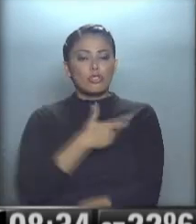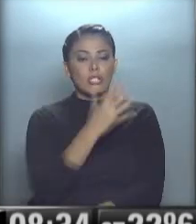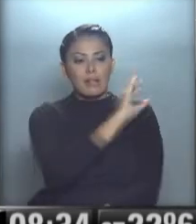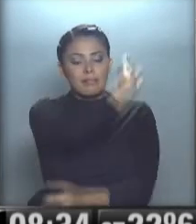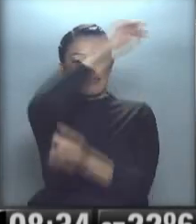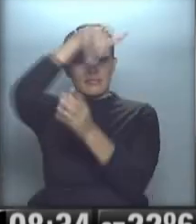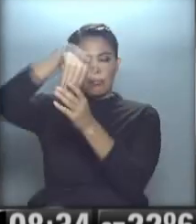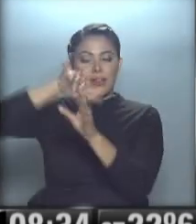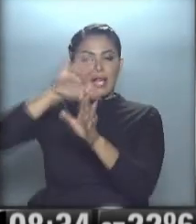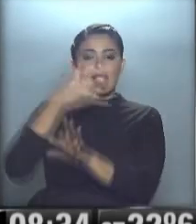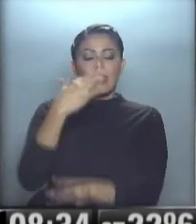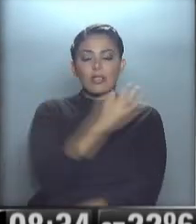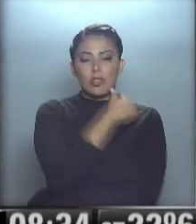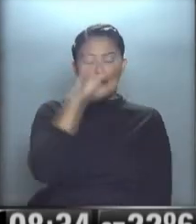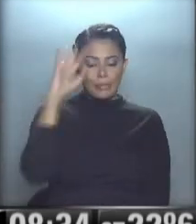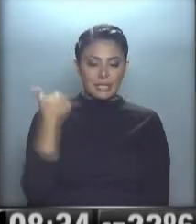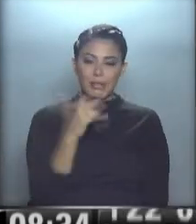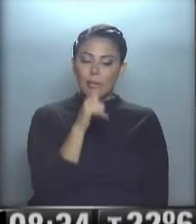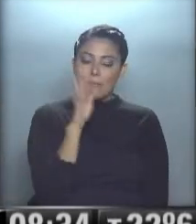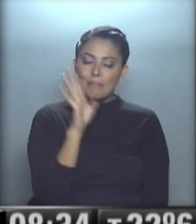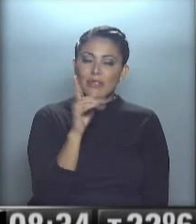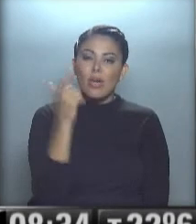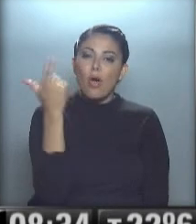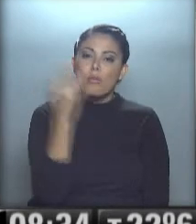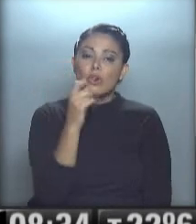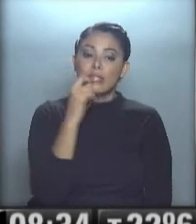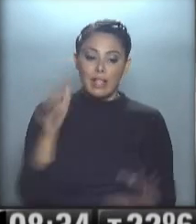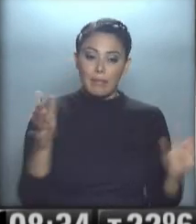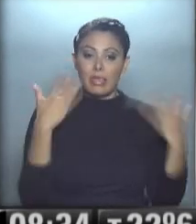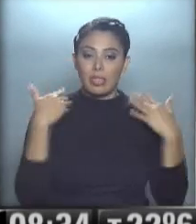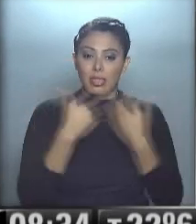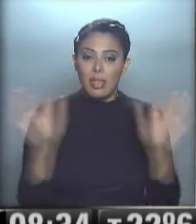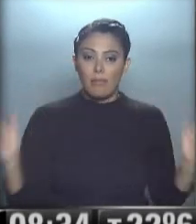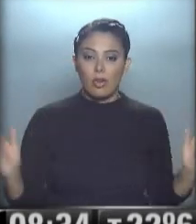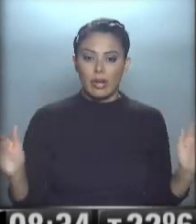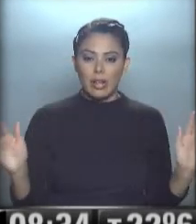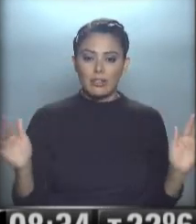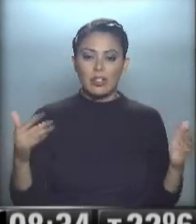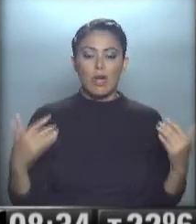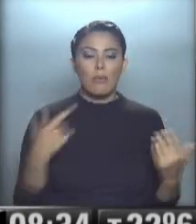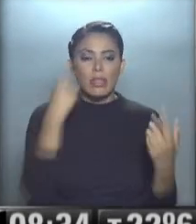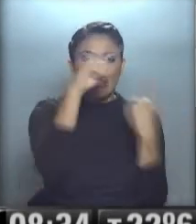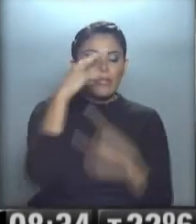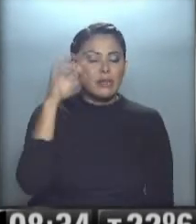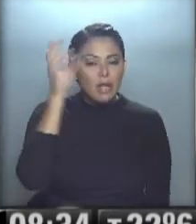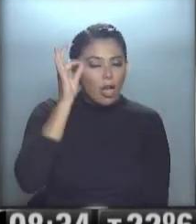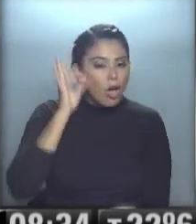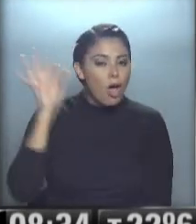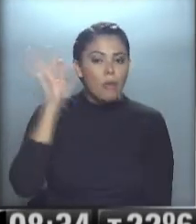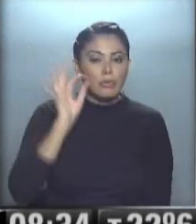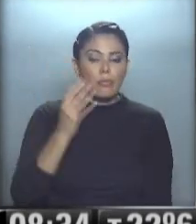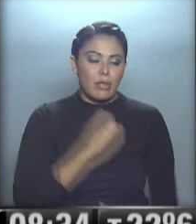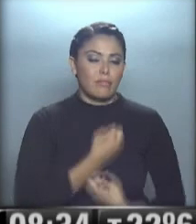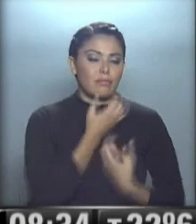la Nación. Entonces, creo que es bueno siempre en democracia tener pluralidad de voces,